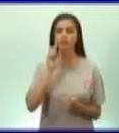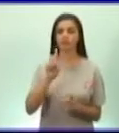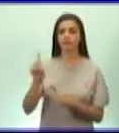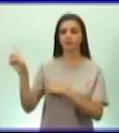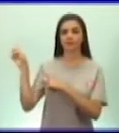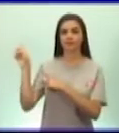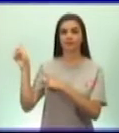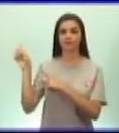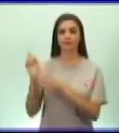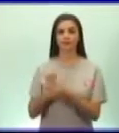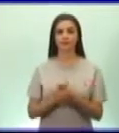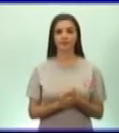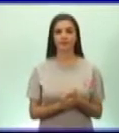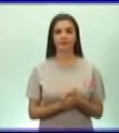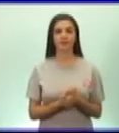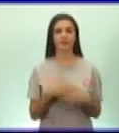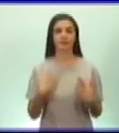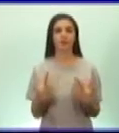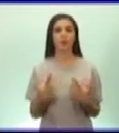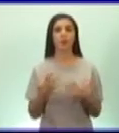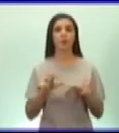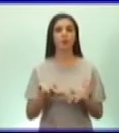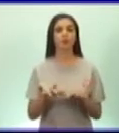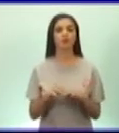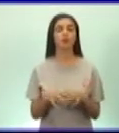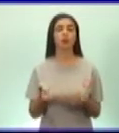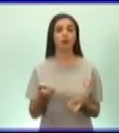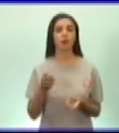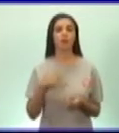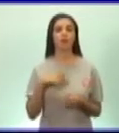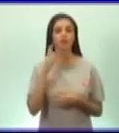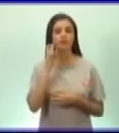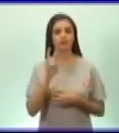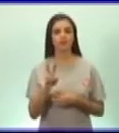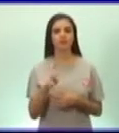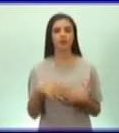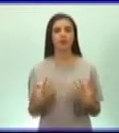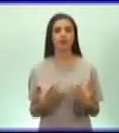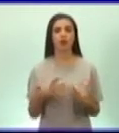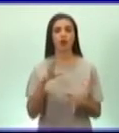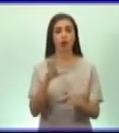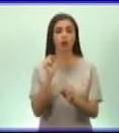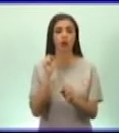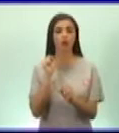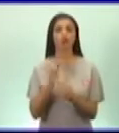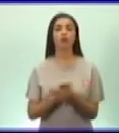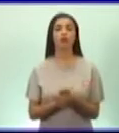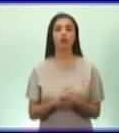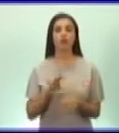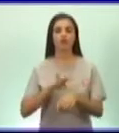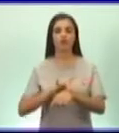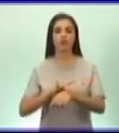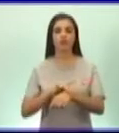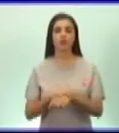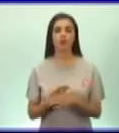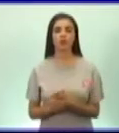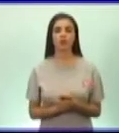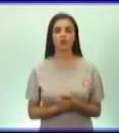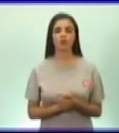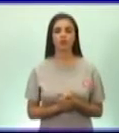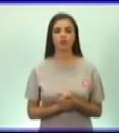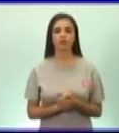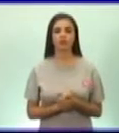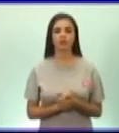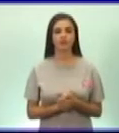la tecnología es utilizada para detectar y curar enfermedades asociadas a este sistema. En